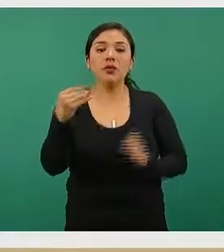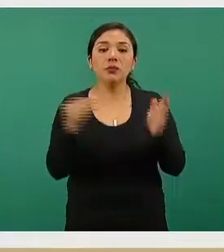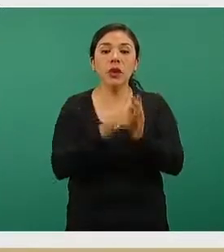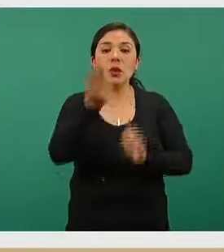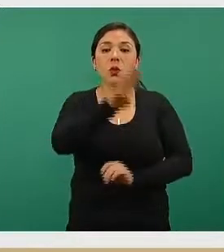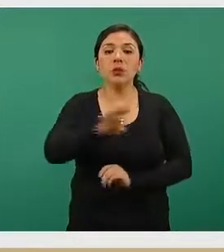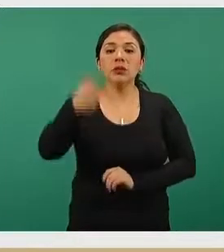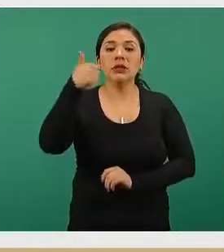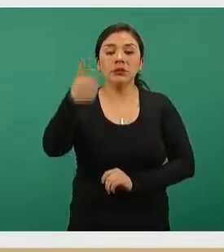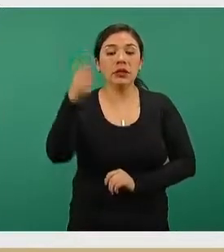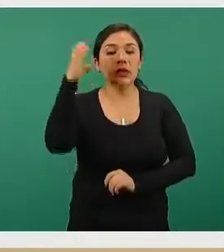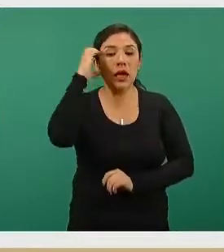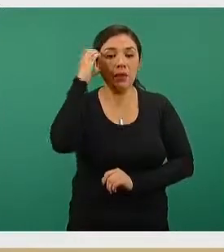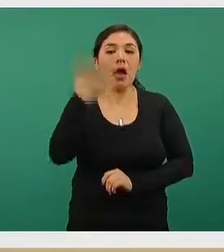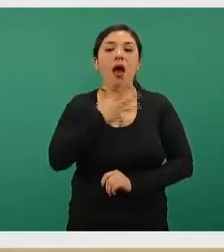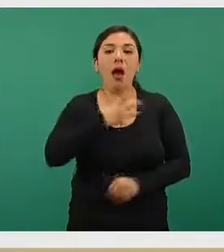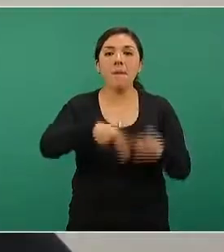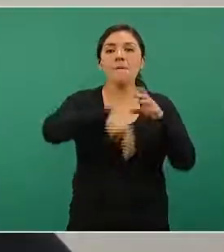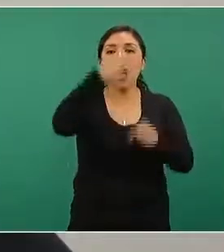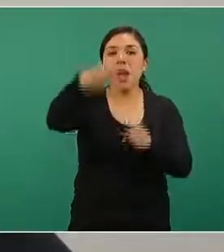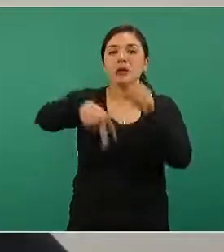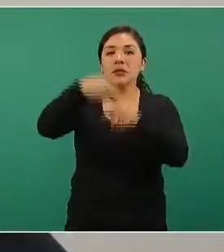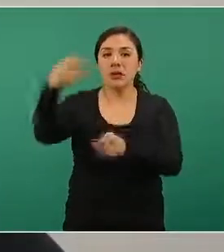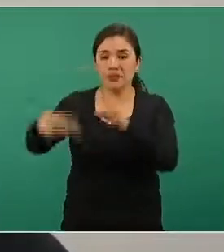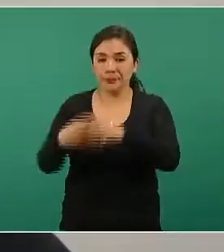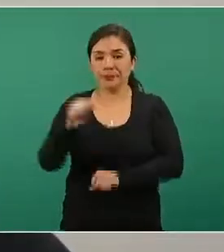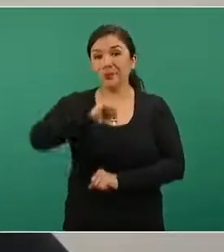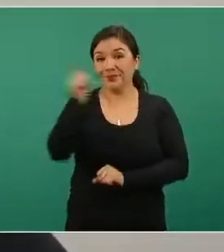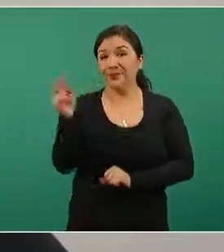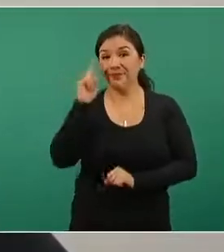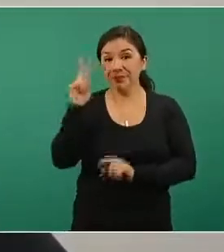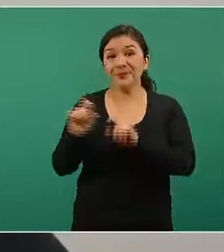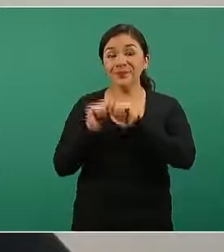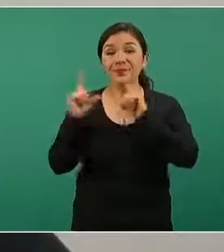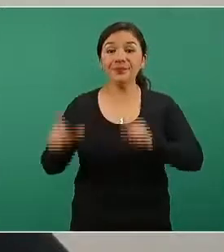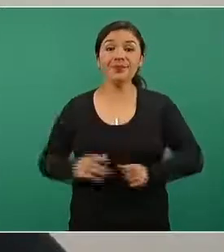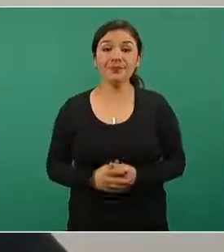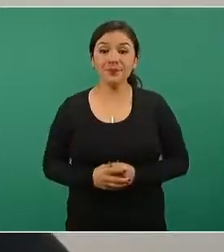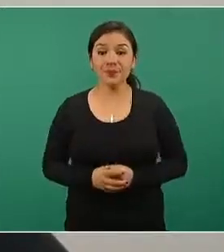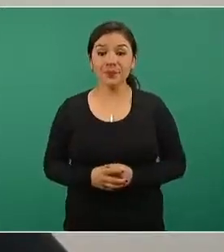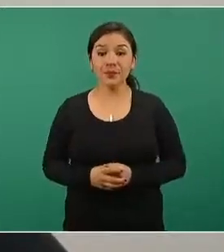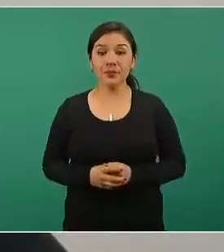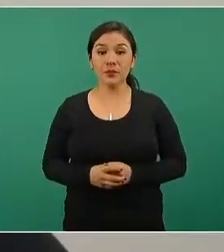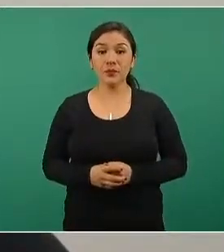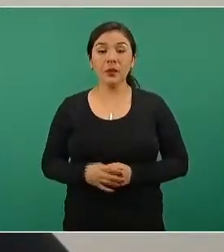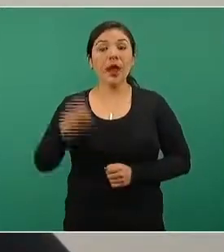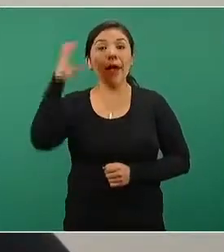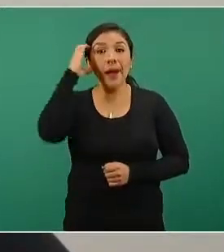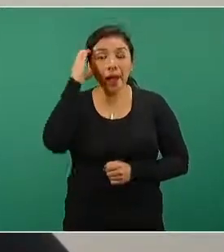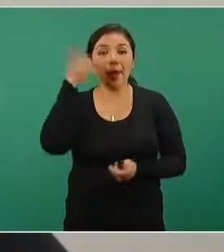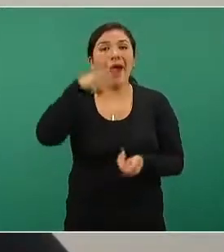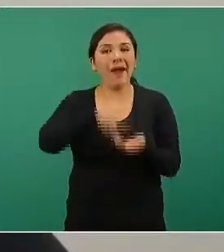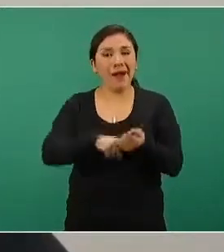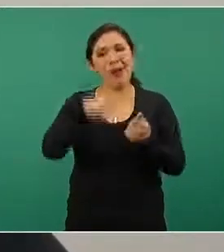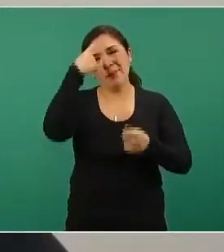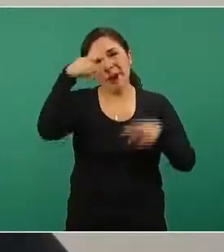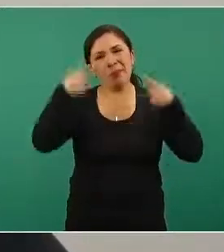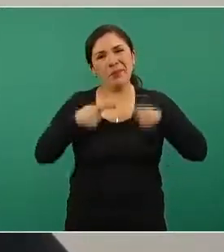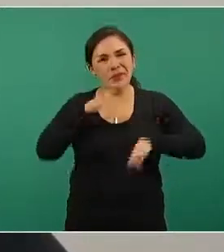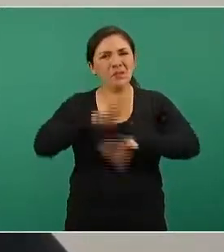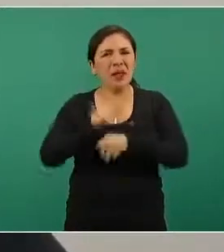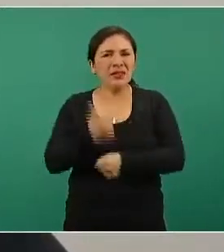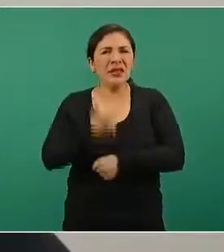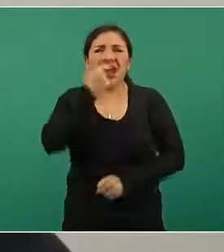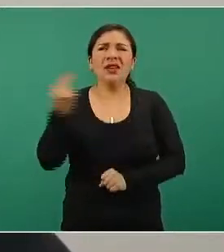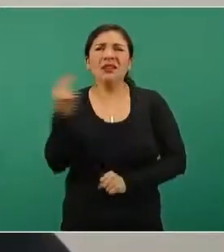22.906 camas disponibles. Si vemos la siguiente diapositiva, las camas con ventilador para los pacientes